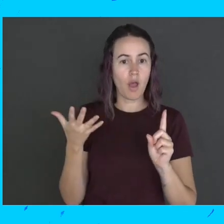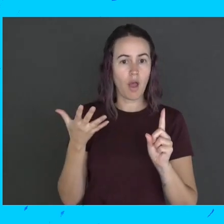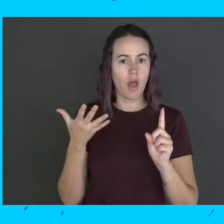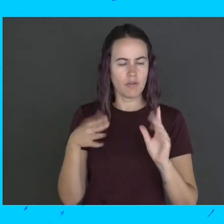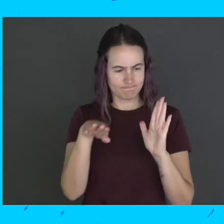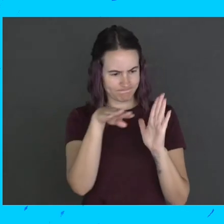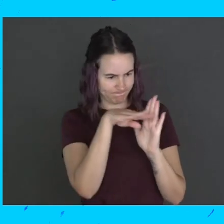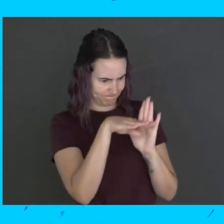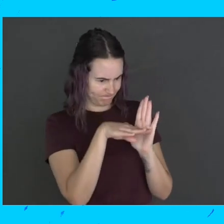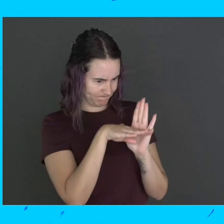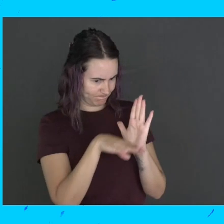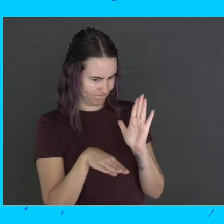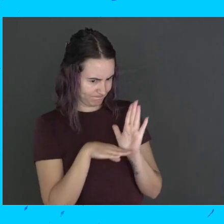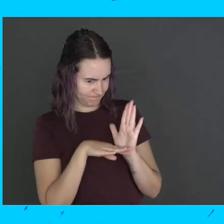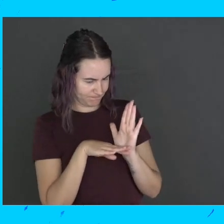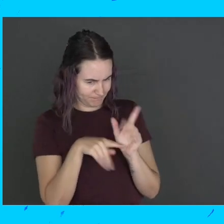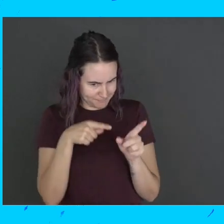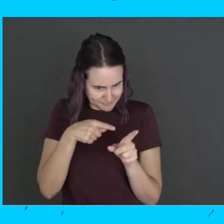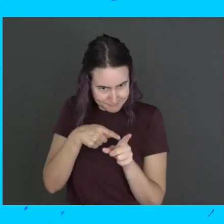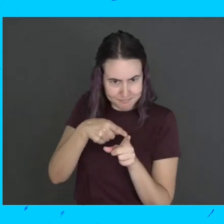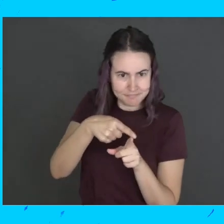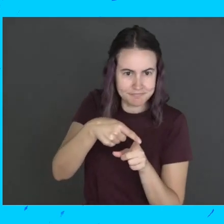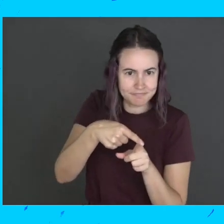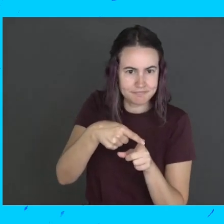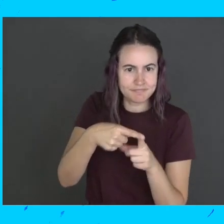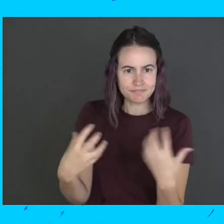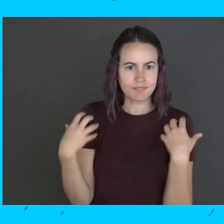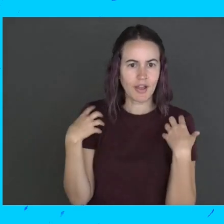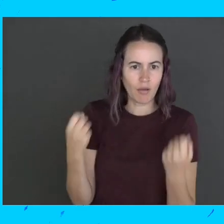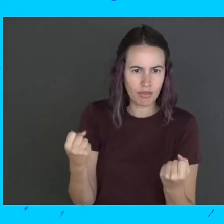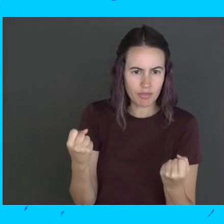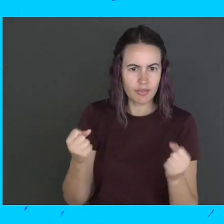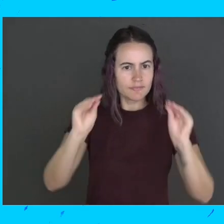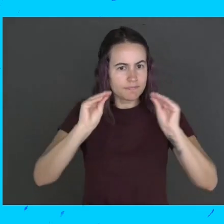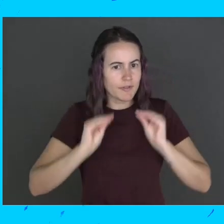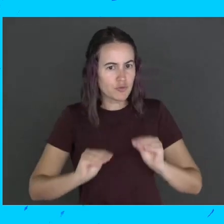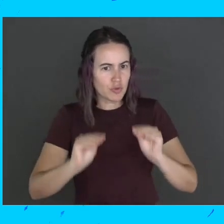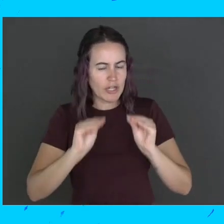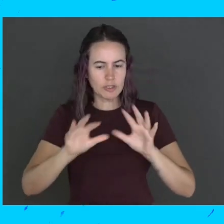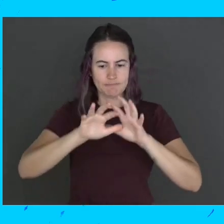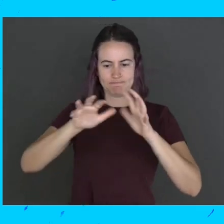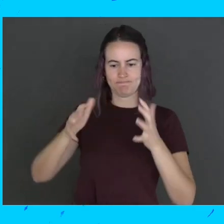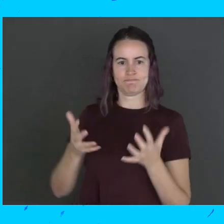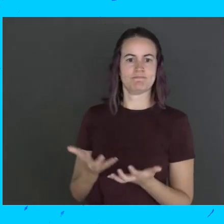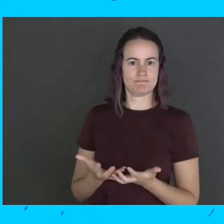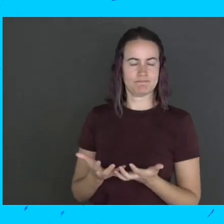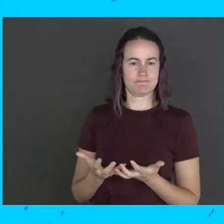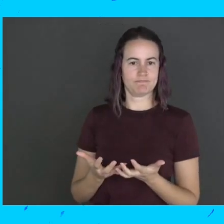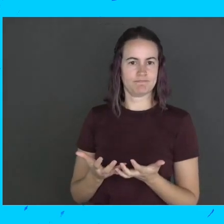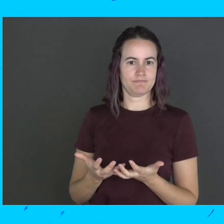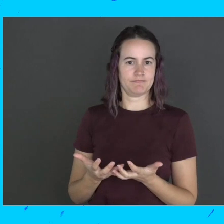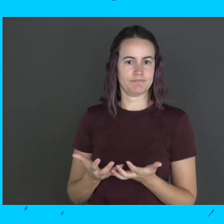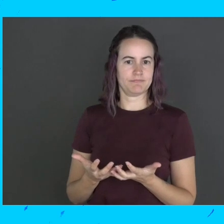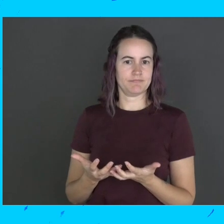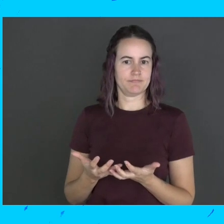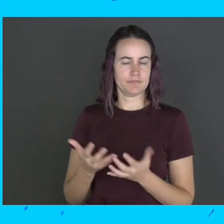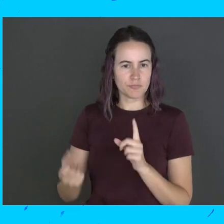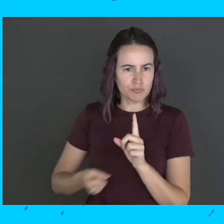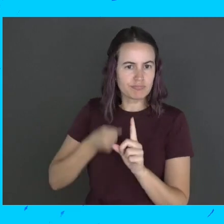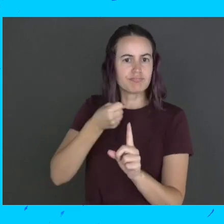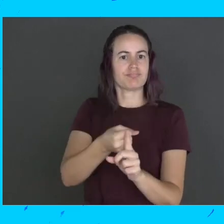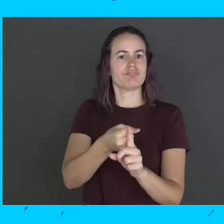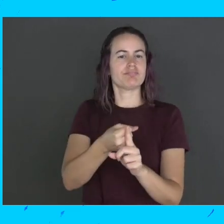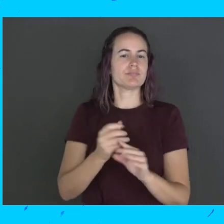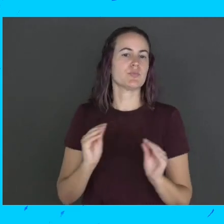incluso los objetivos de desarrollo sostenible. También piensa en la participación de los jóvenes.